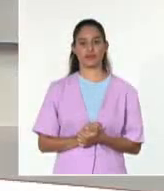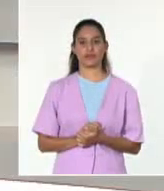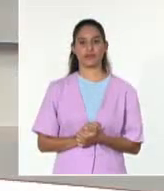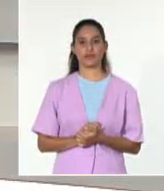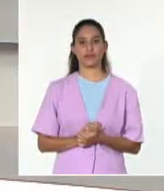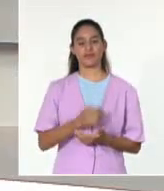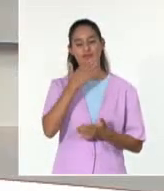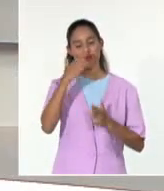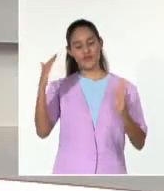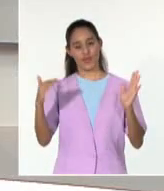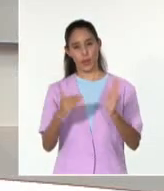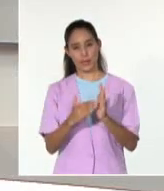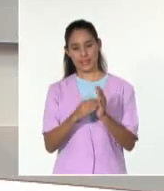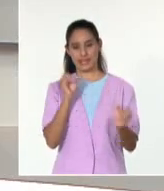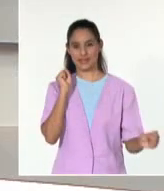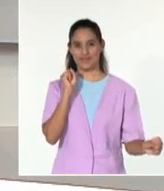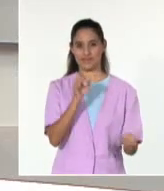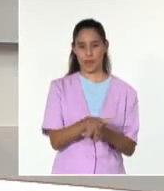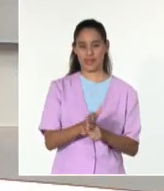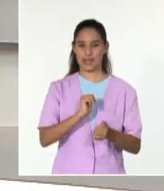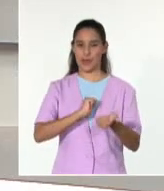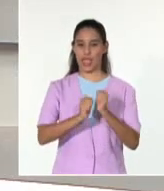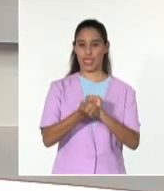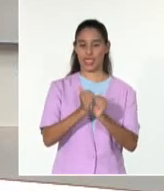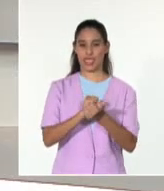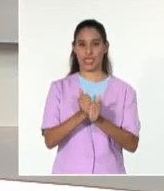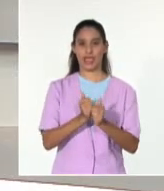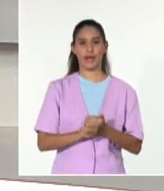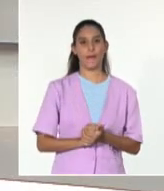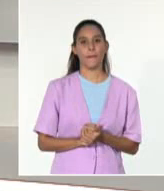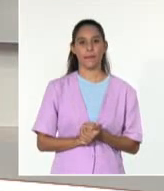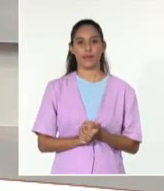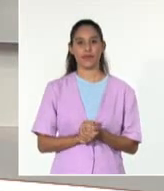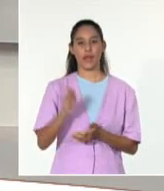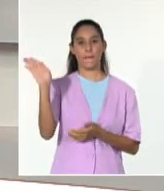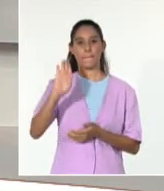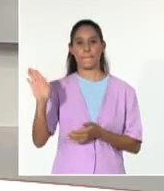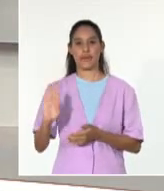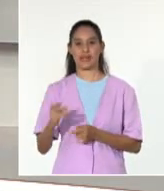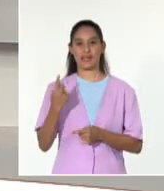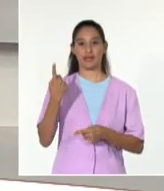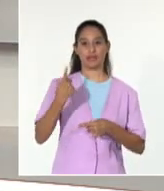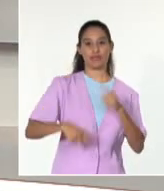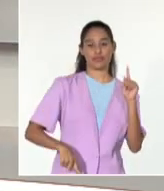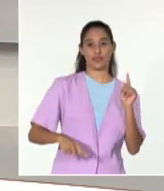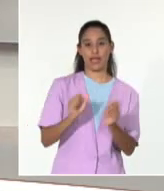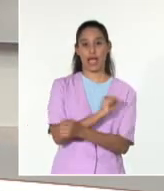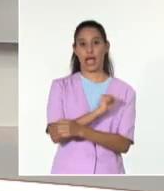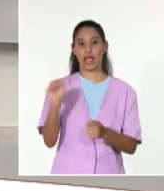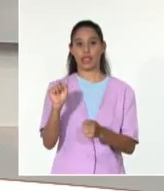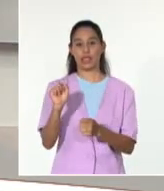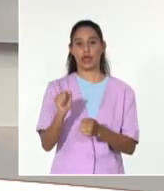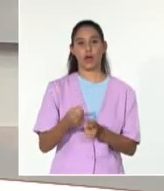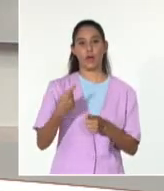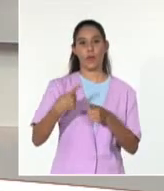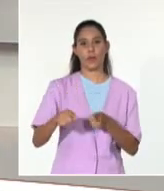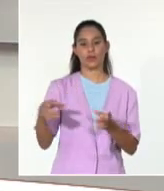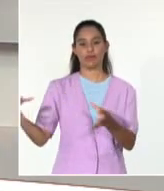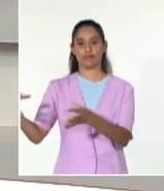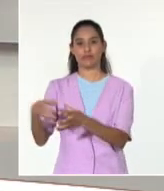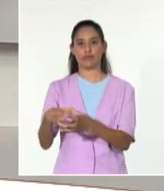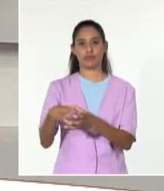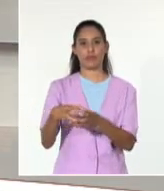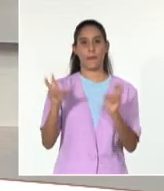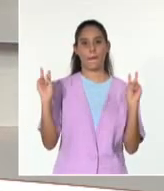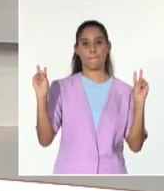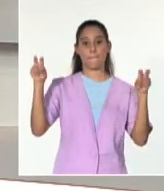Buenas tardes, comenzamos con los deportes. Brasil superó en tiebreak a Italia esta mañana en el Preolímpico de Voleibol y así